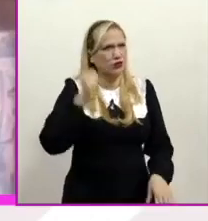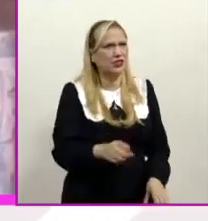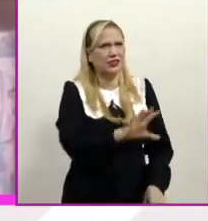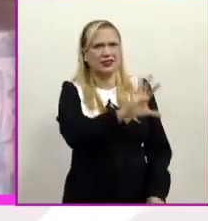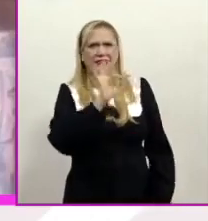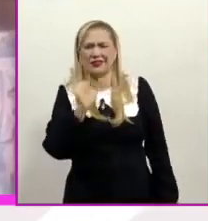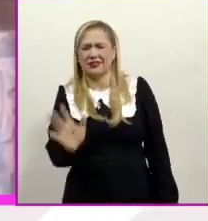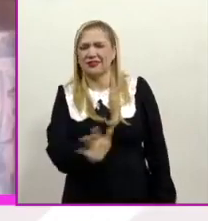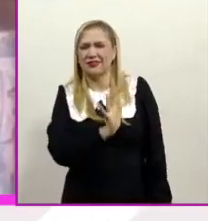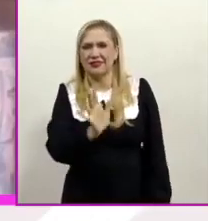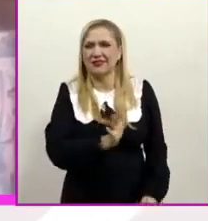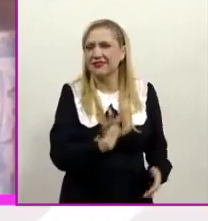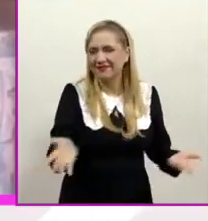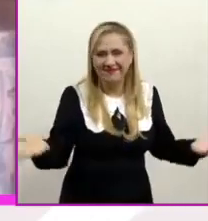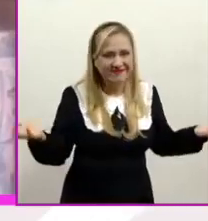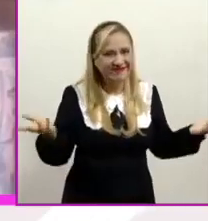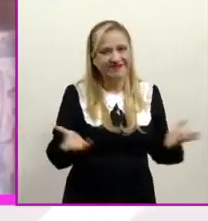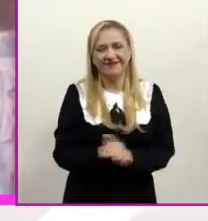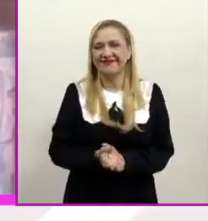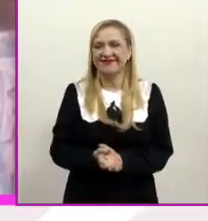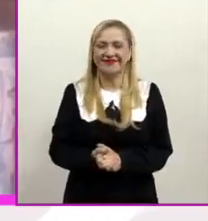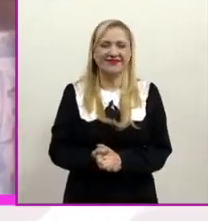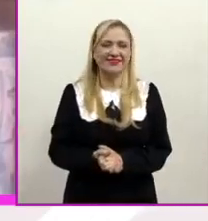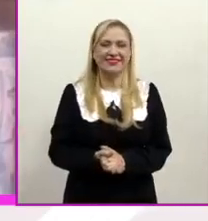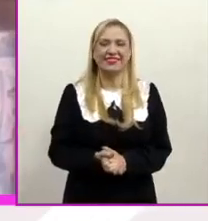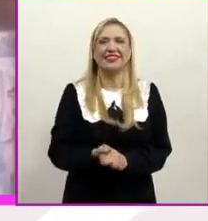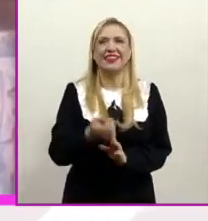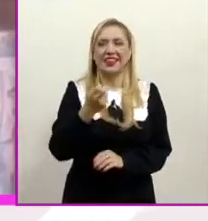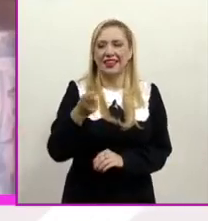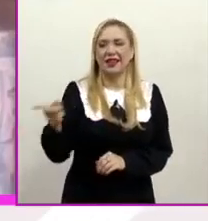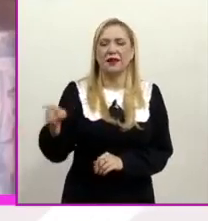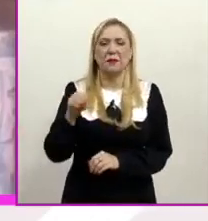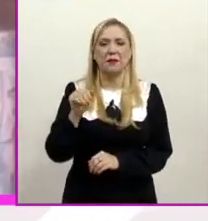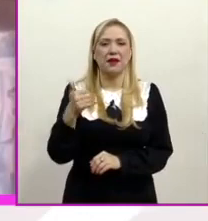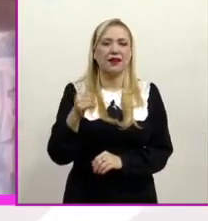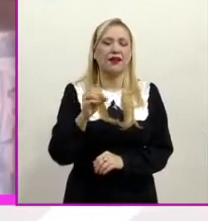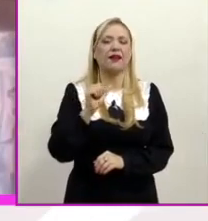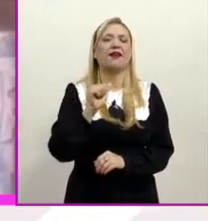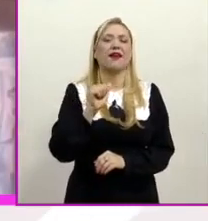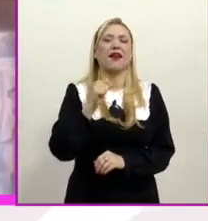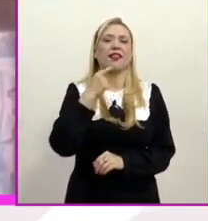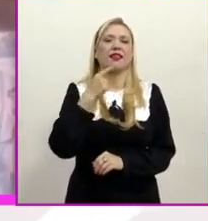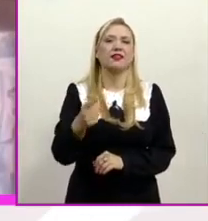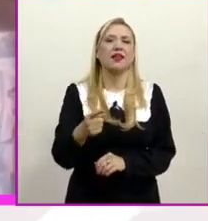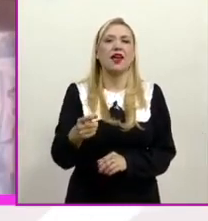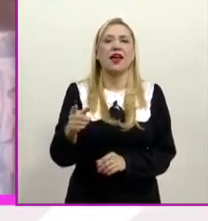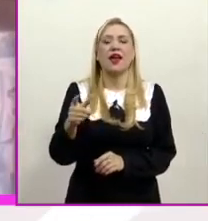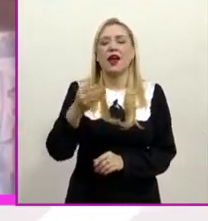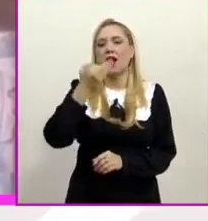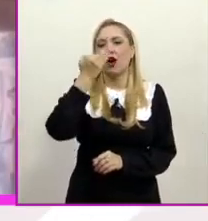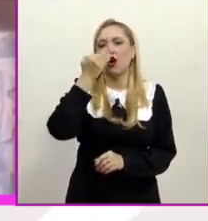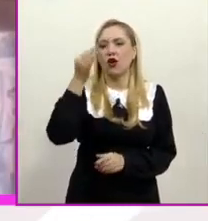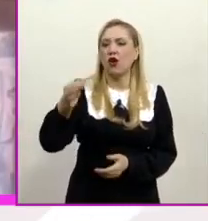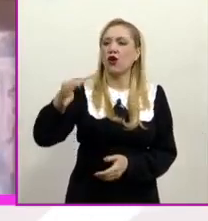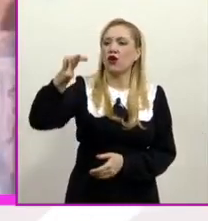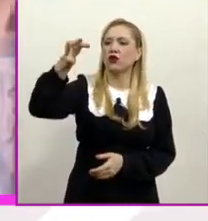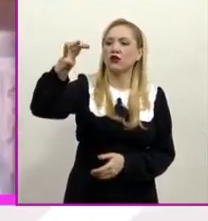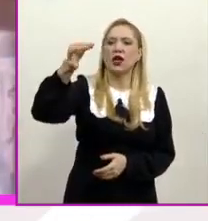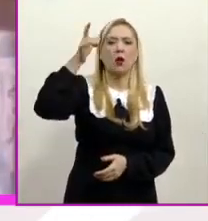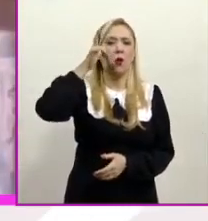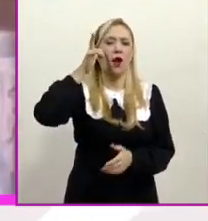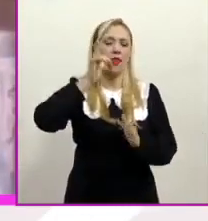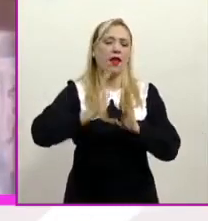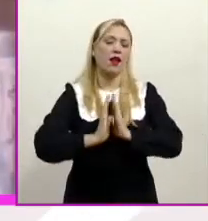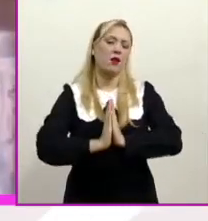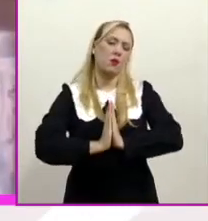Y regresando un poco al asunto, por ejemplo, de la narrativa, ahorita que Maya ponía La Rosa como programa que,